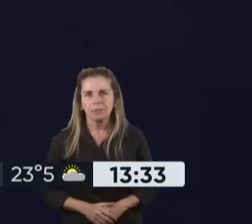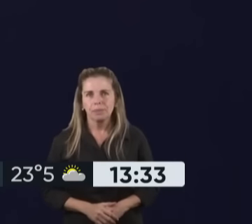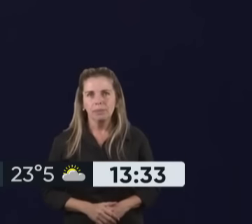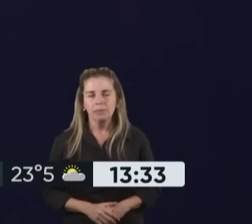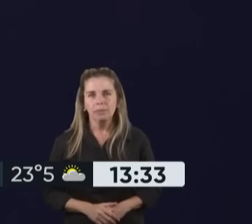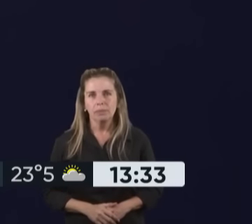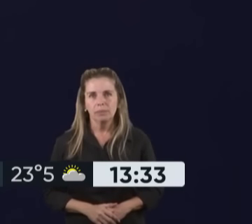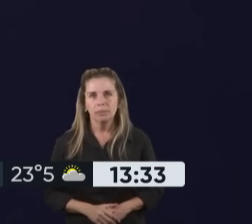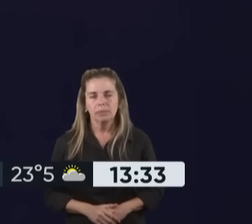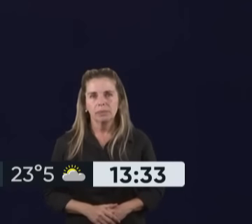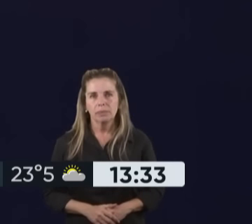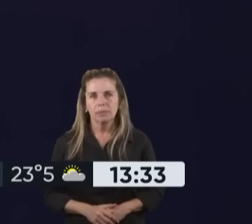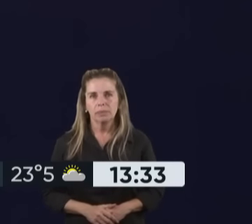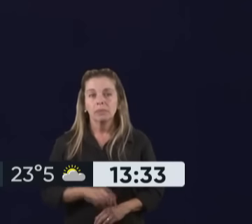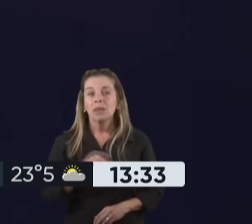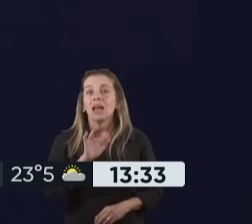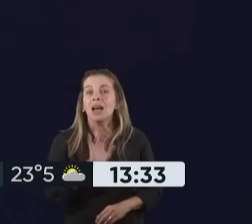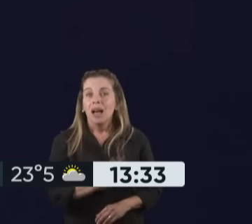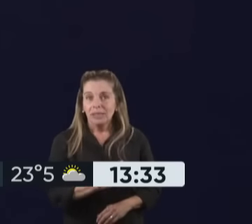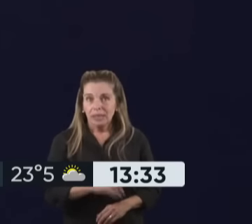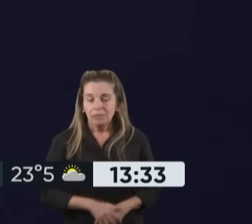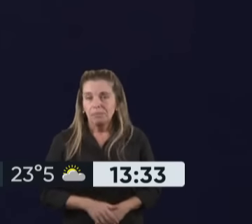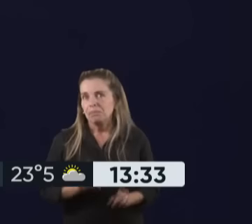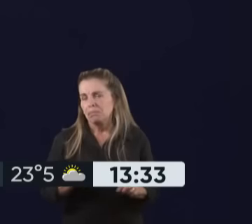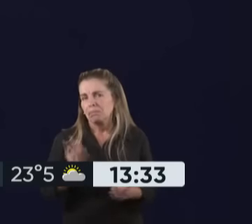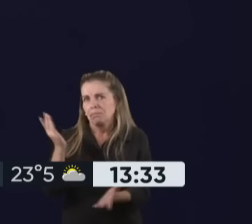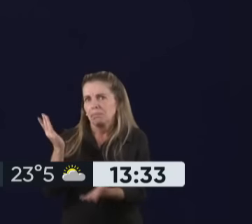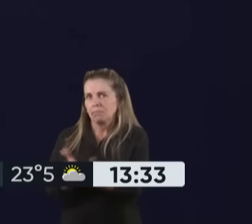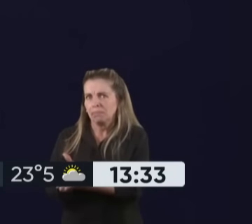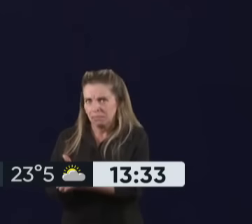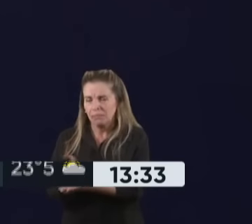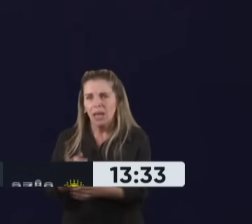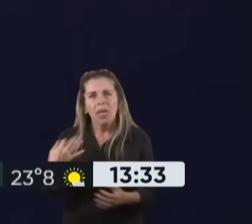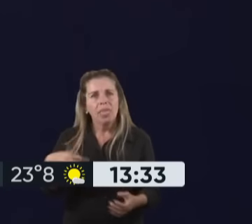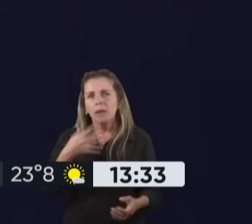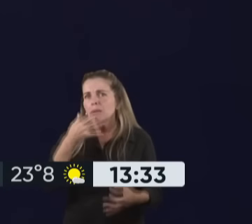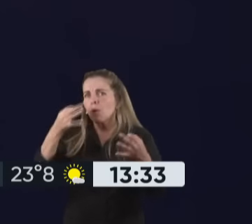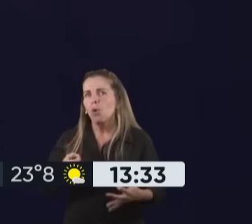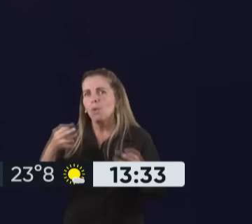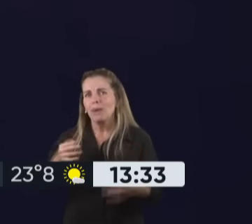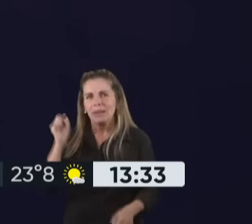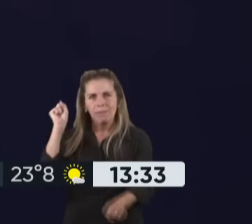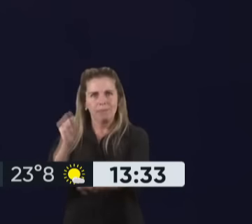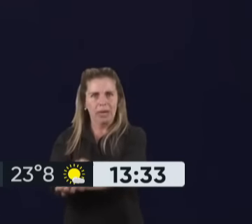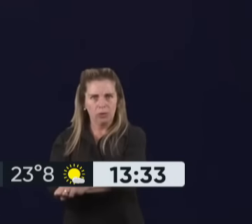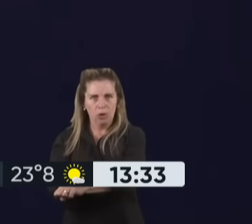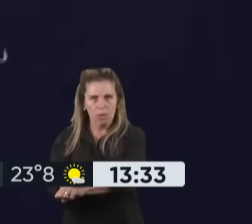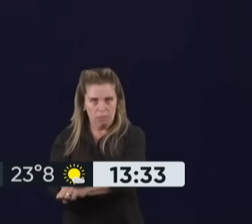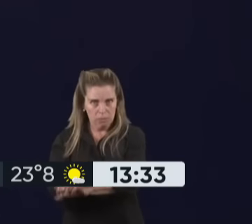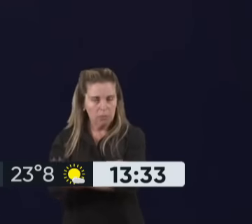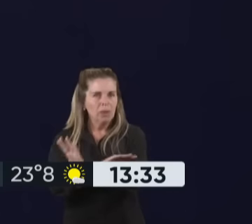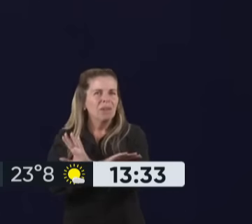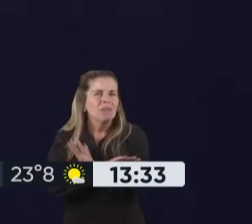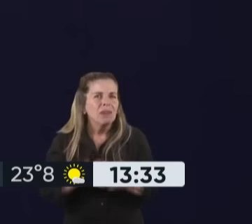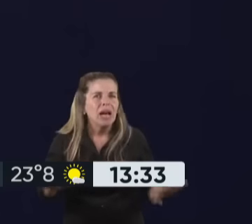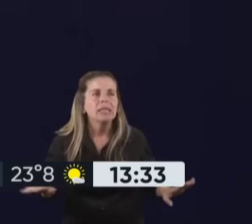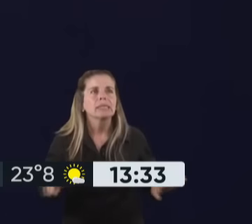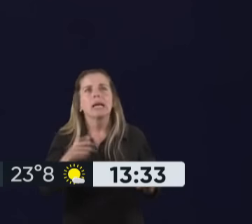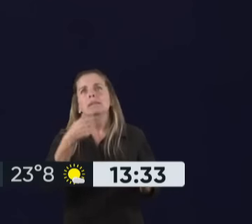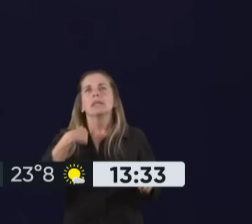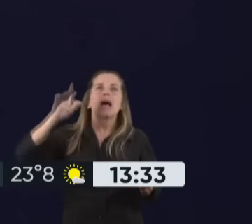En este caso, todas las penas son de cumplimiento efectivo. Se terminó, que me